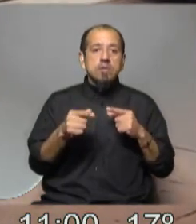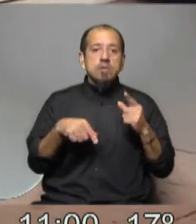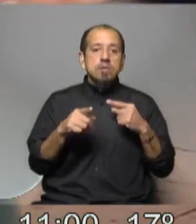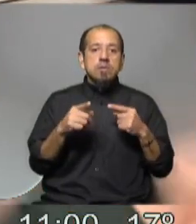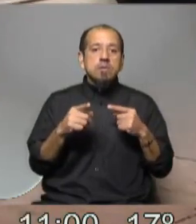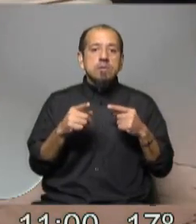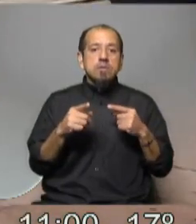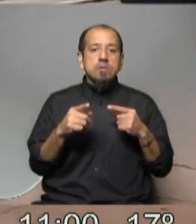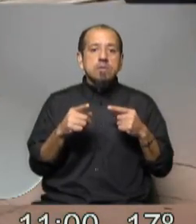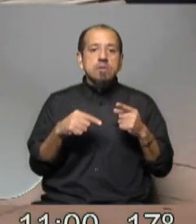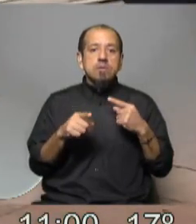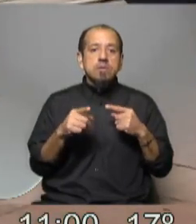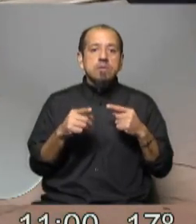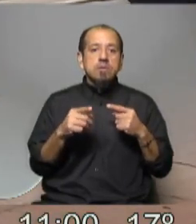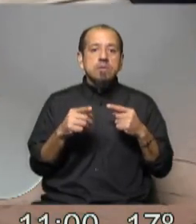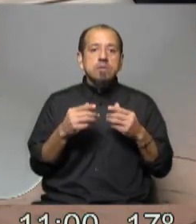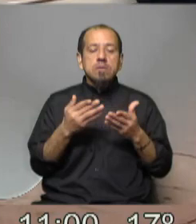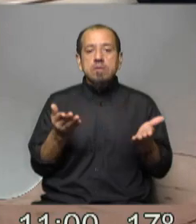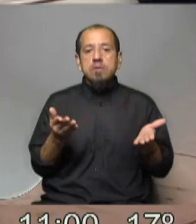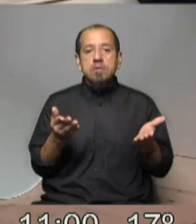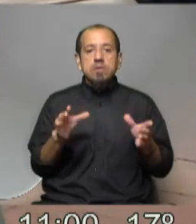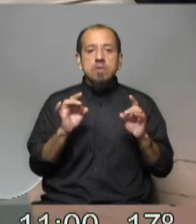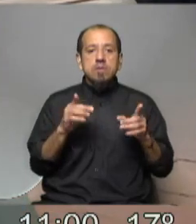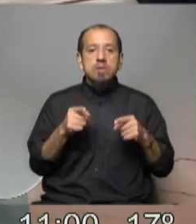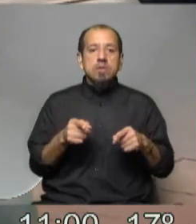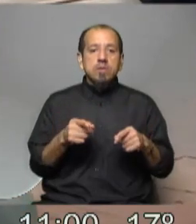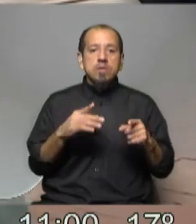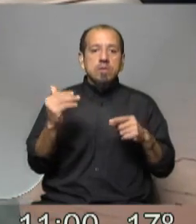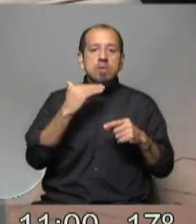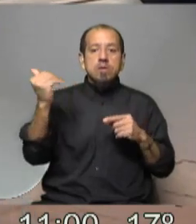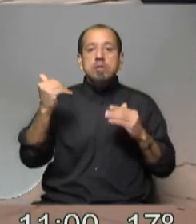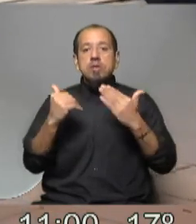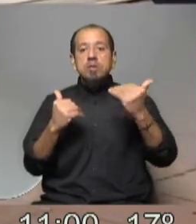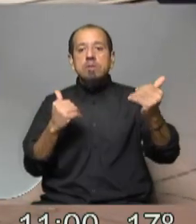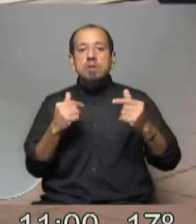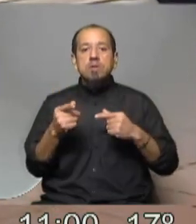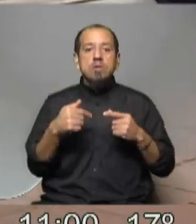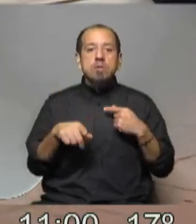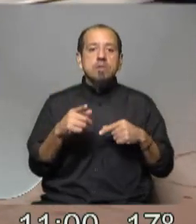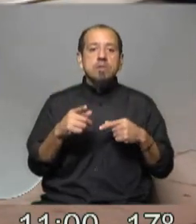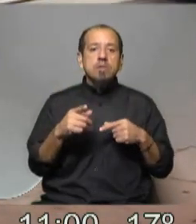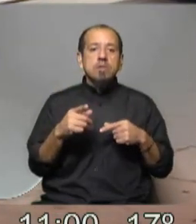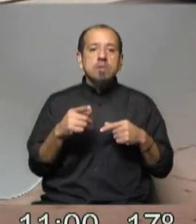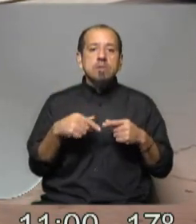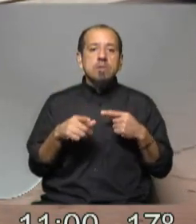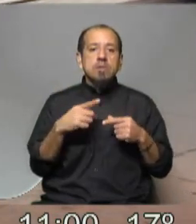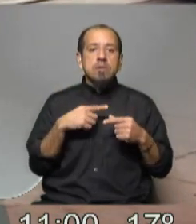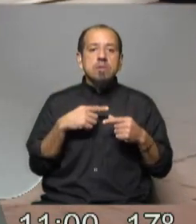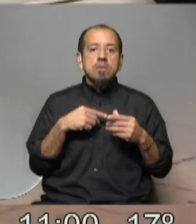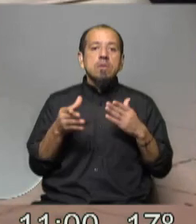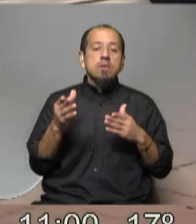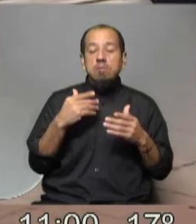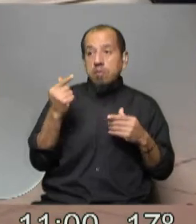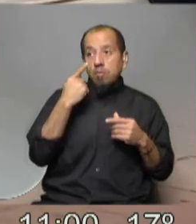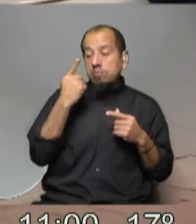medio lerdo si solo te ataras a eso cuando te están llamando por otra. Es como si vos regás una planta, pero la que crece es esa, bueno. Vamos a